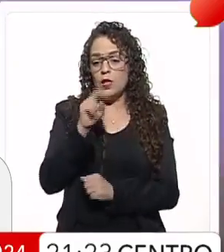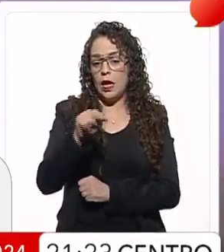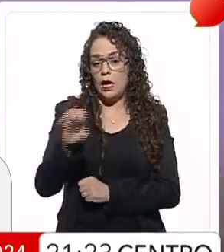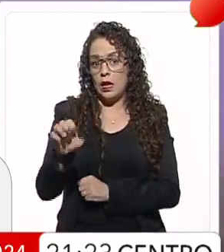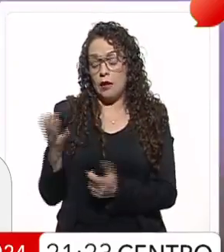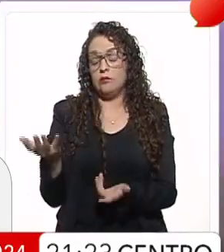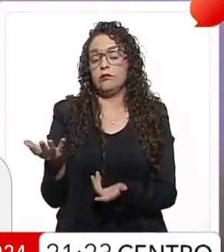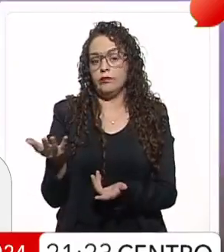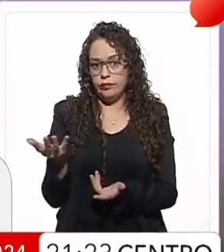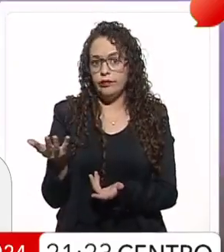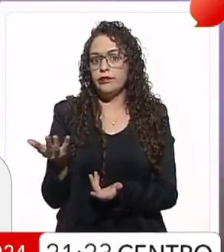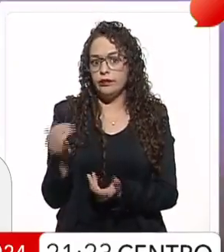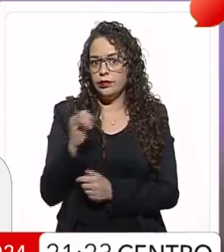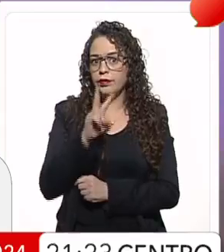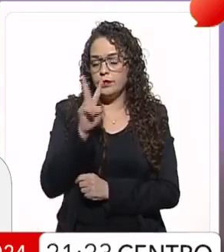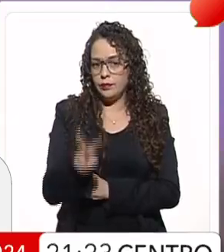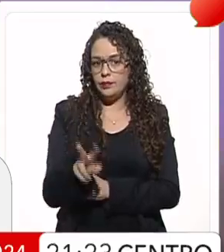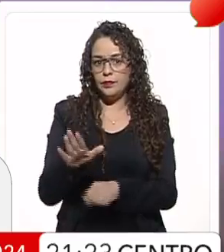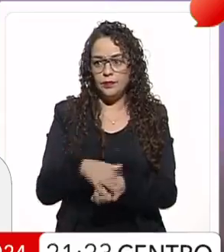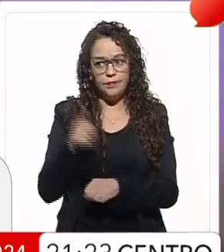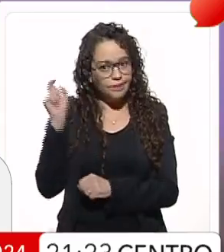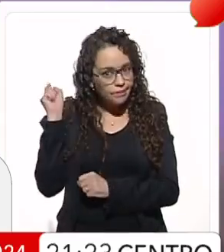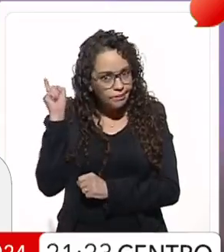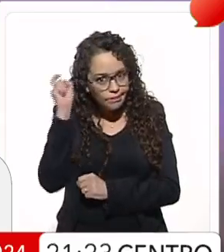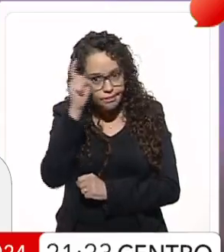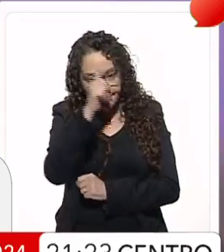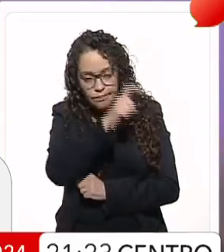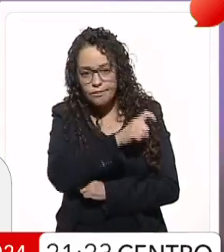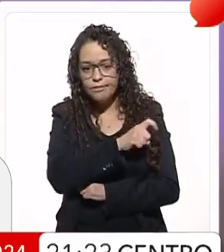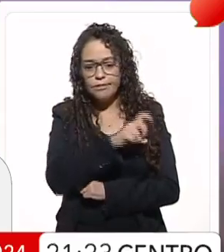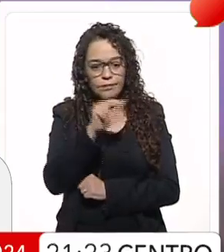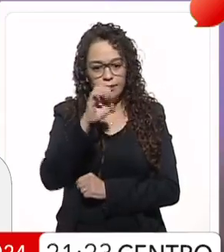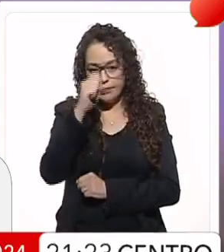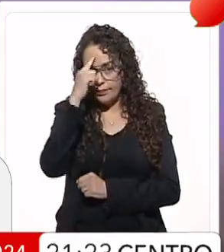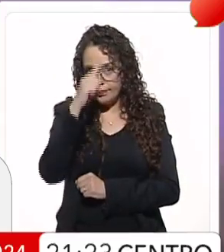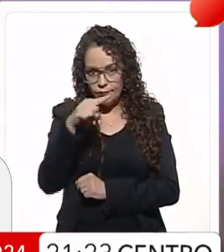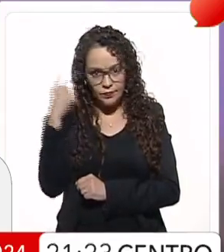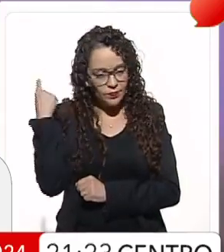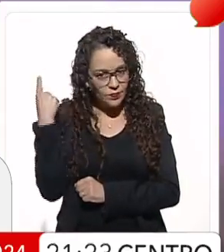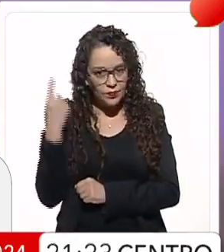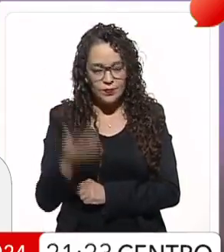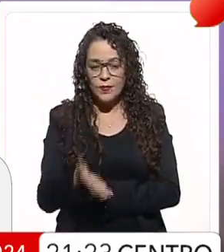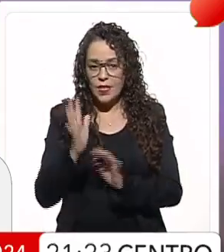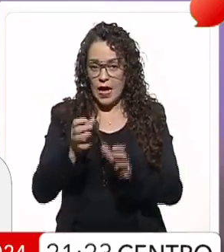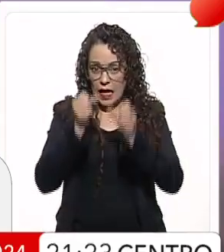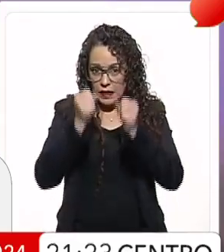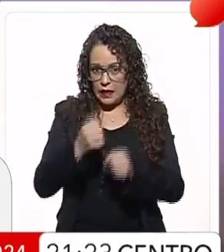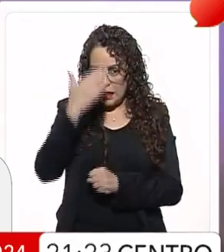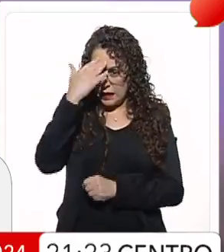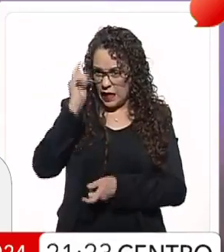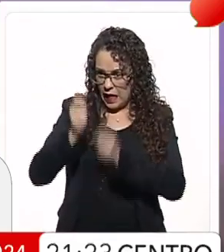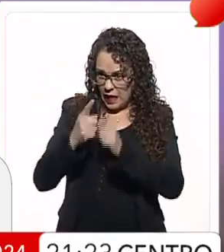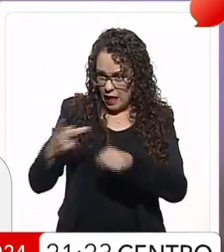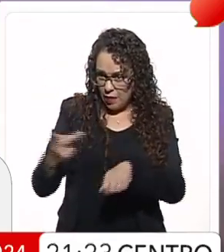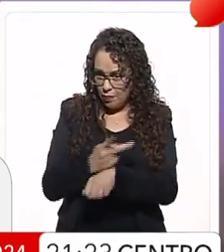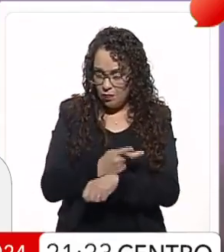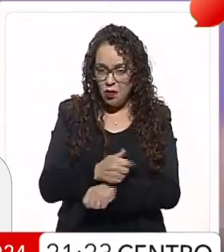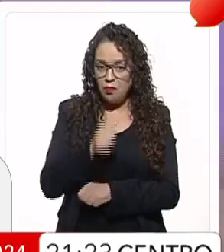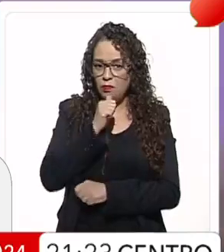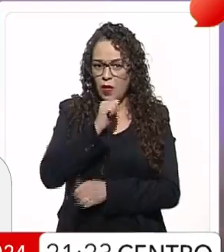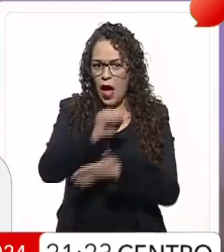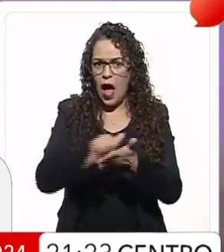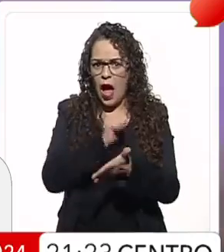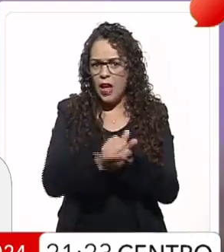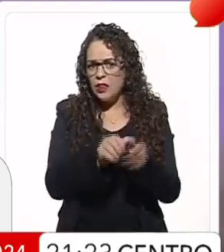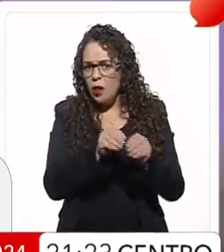actas también con sus dificultades y tampoco está como muy claro, ¿no? Las actas que están publicando,